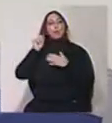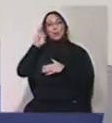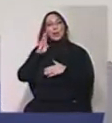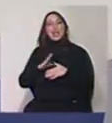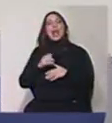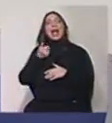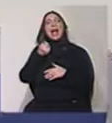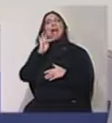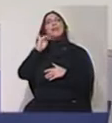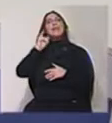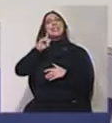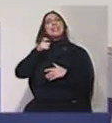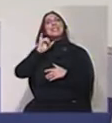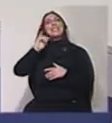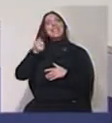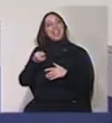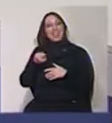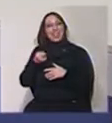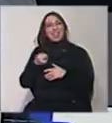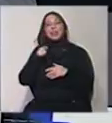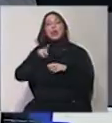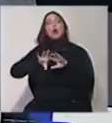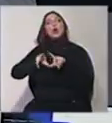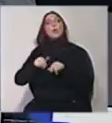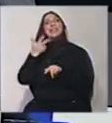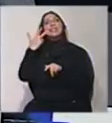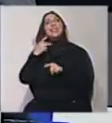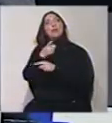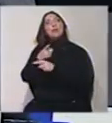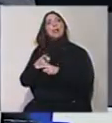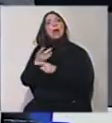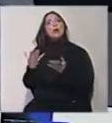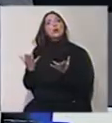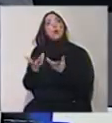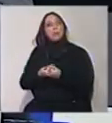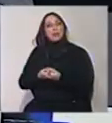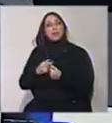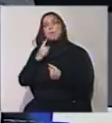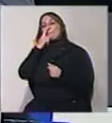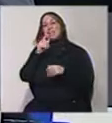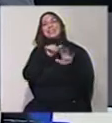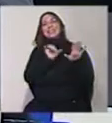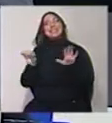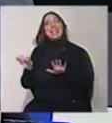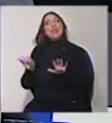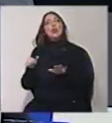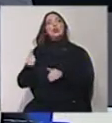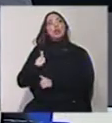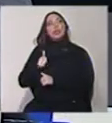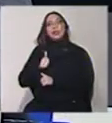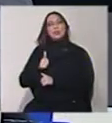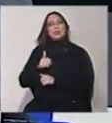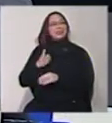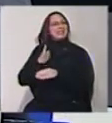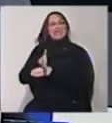Asfixia, sí, que a partir del robo de 7 fusiles automáticos, 1.600 soldados ingresaron, un